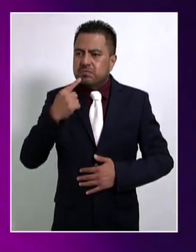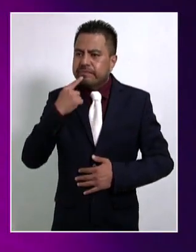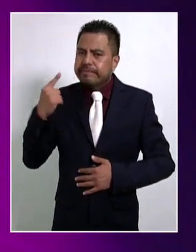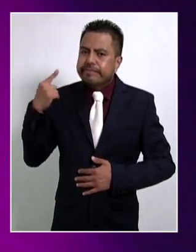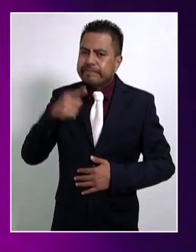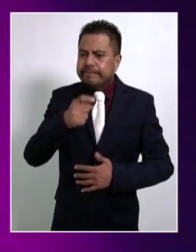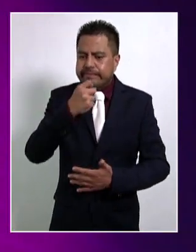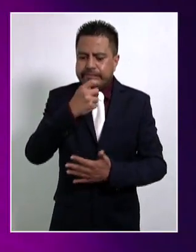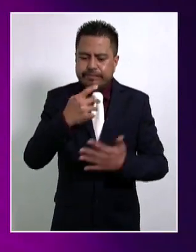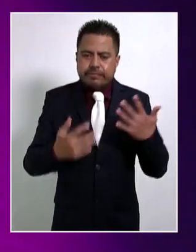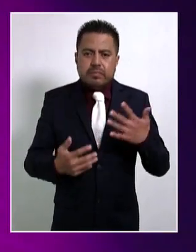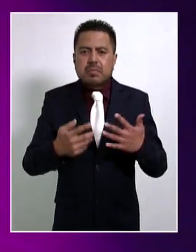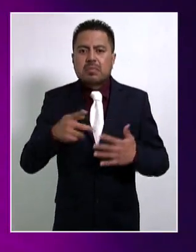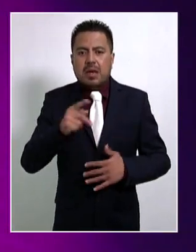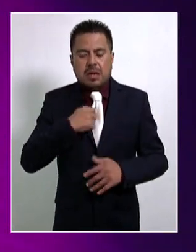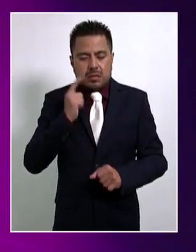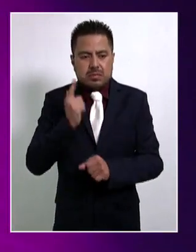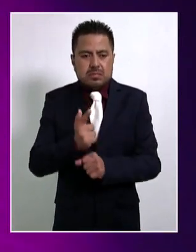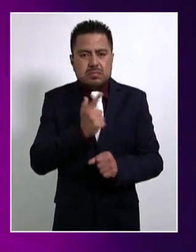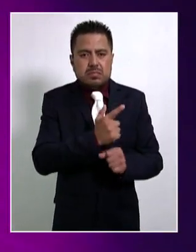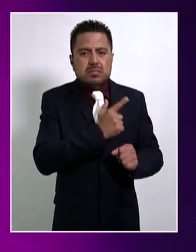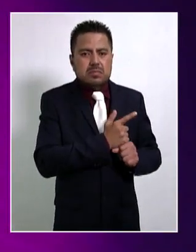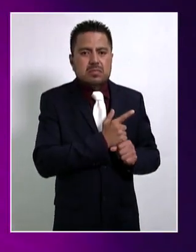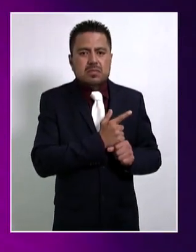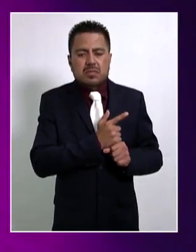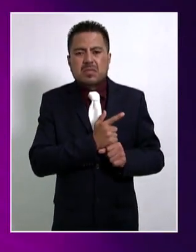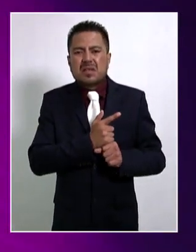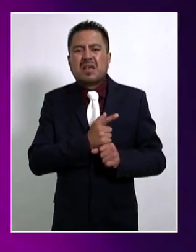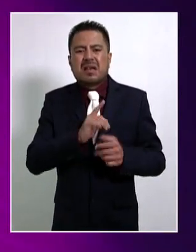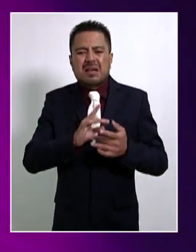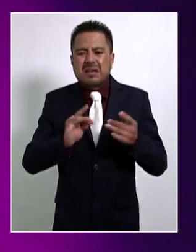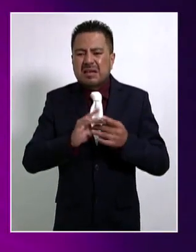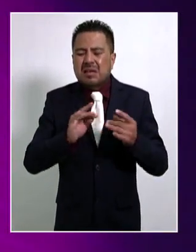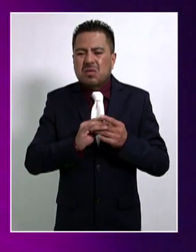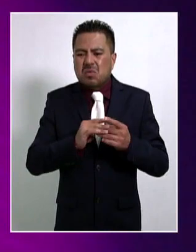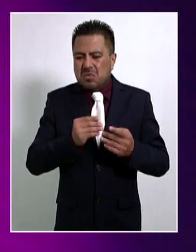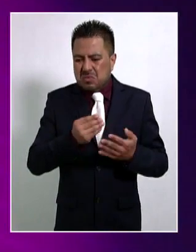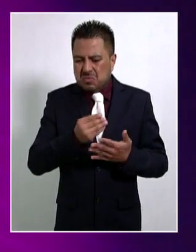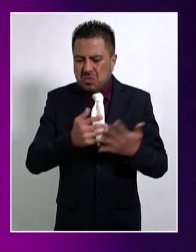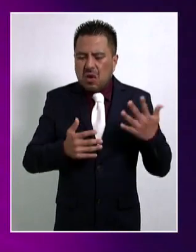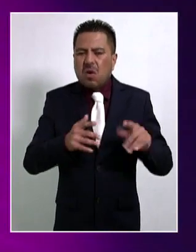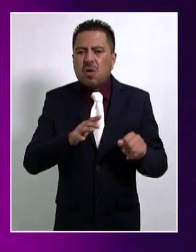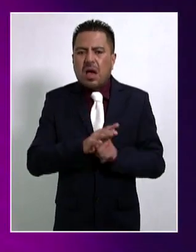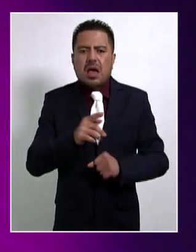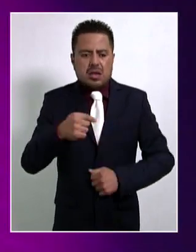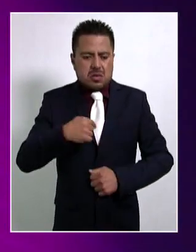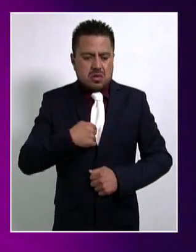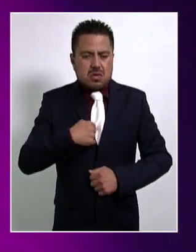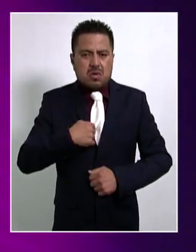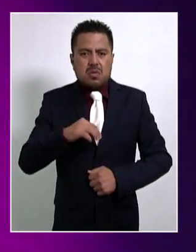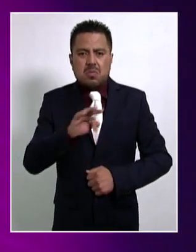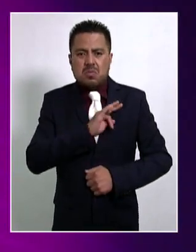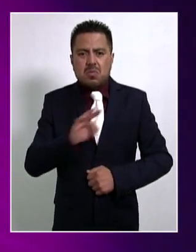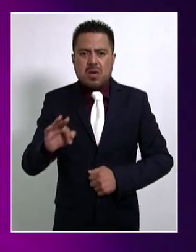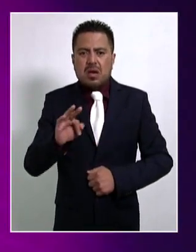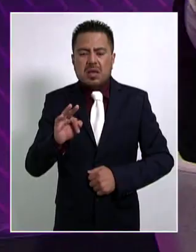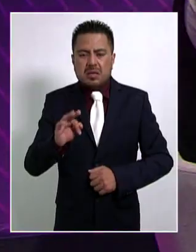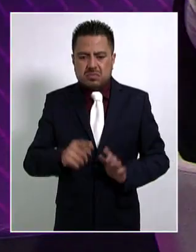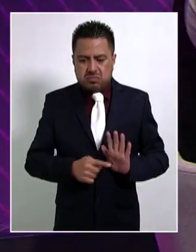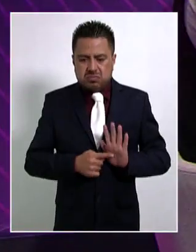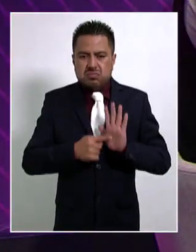denunciar, etcétera. Pero me di cuenta que la narrativa era que yo iba a estar expuesta